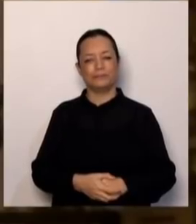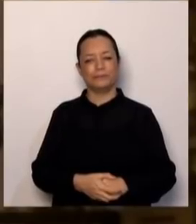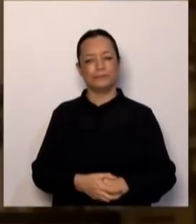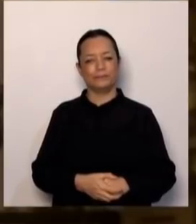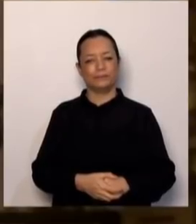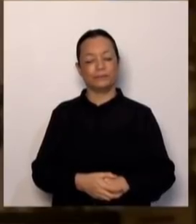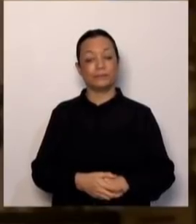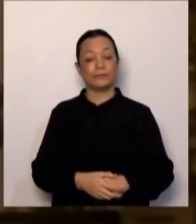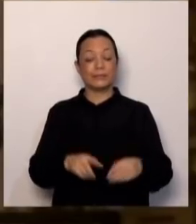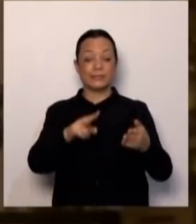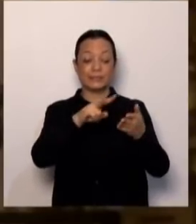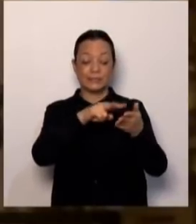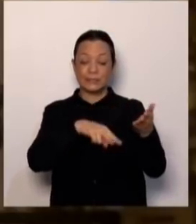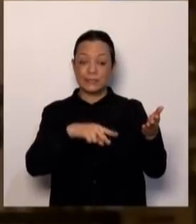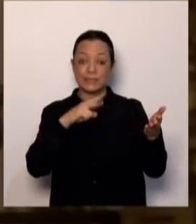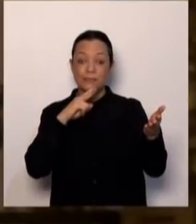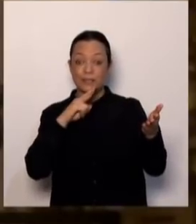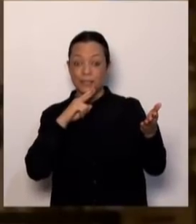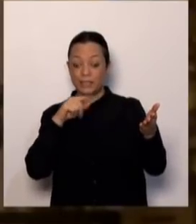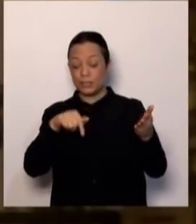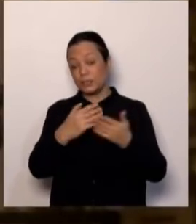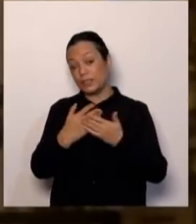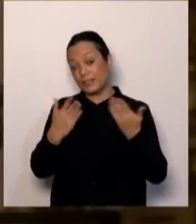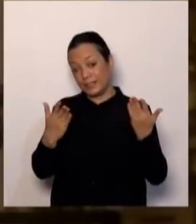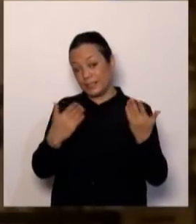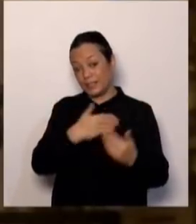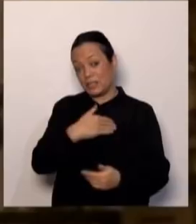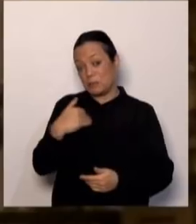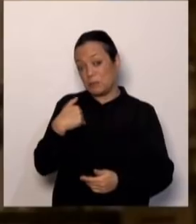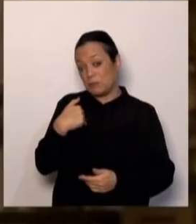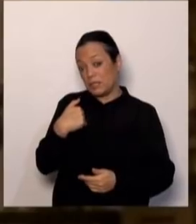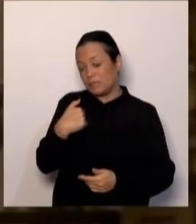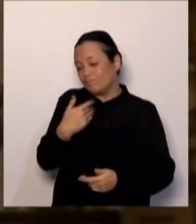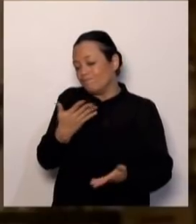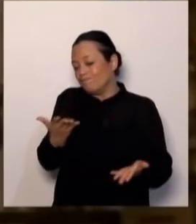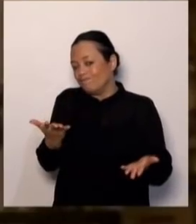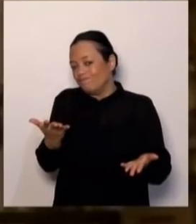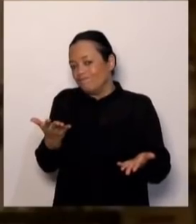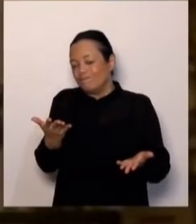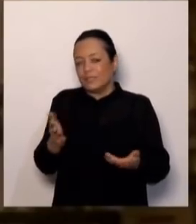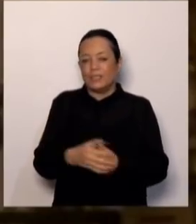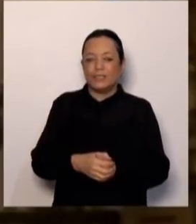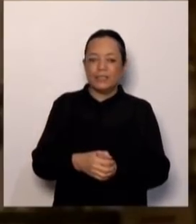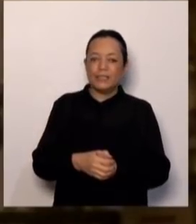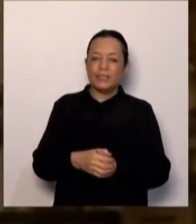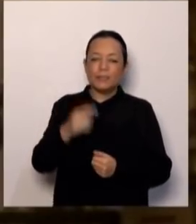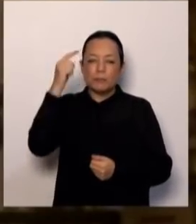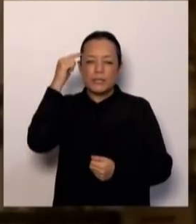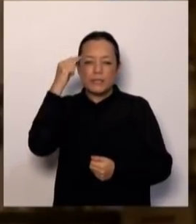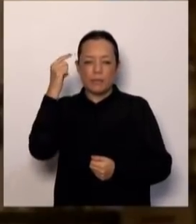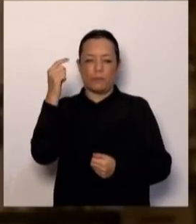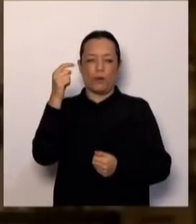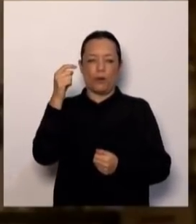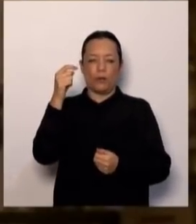El Evangelio para el Día de la Madre no tiene mucho que ver, pero la lectura de San Pablo, sí, hay una